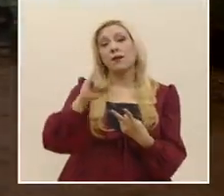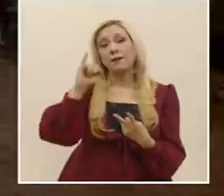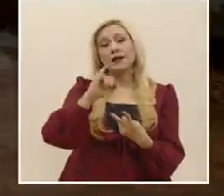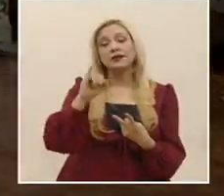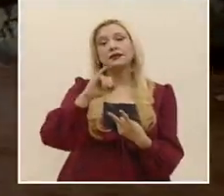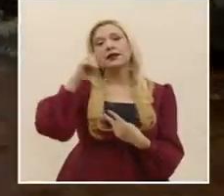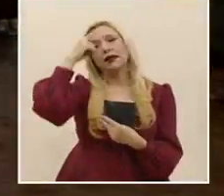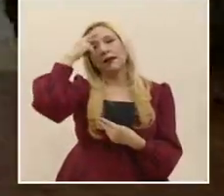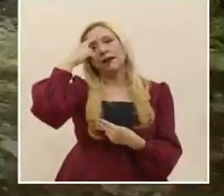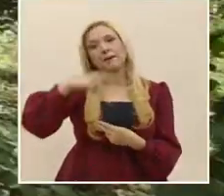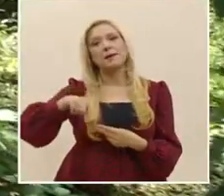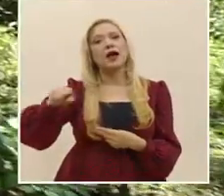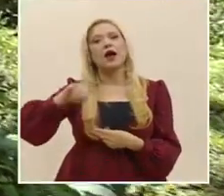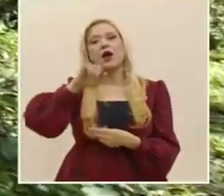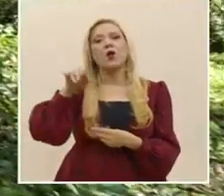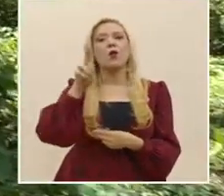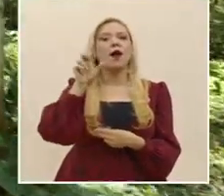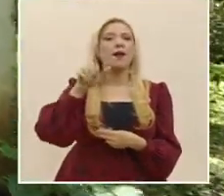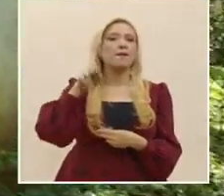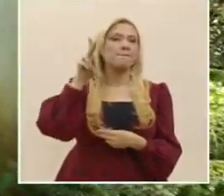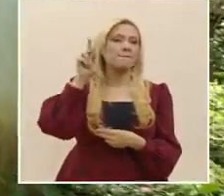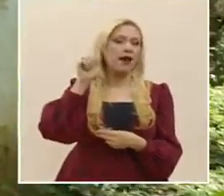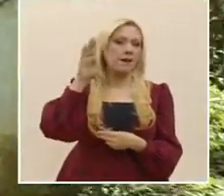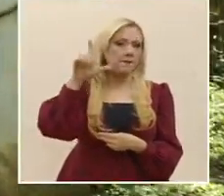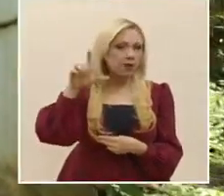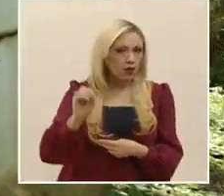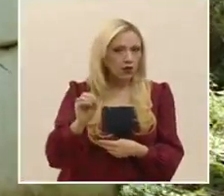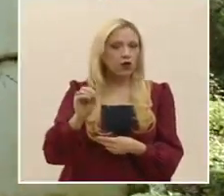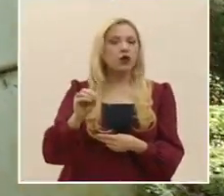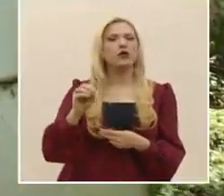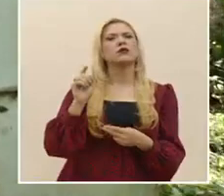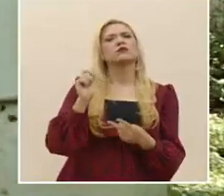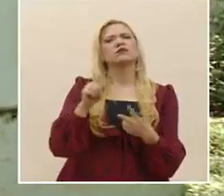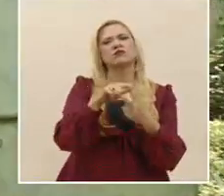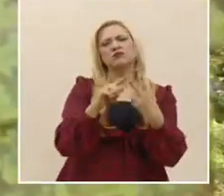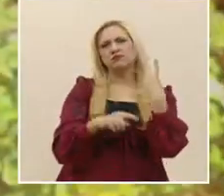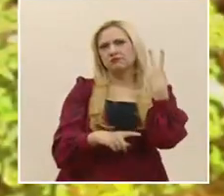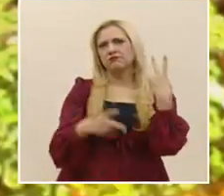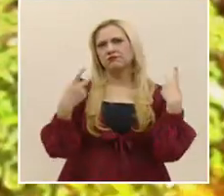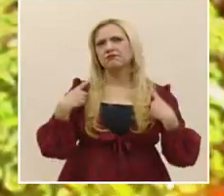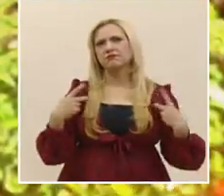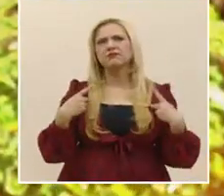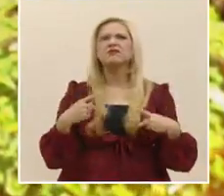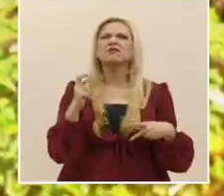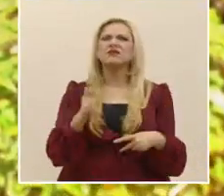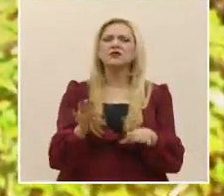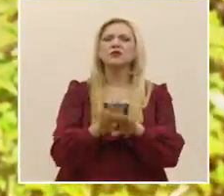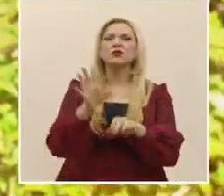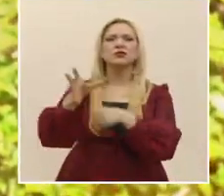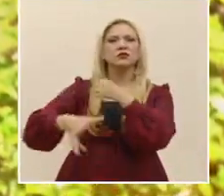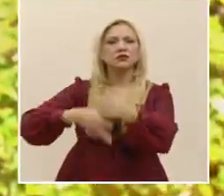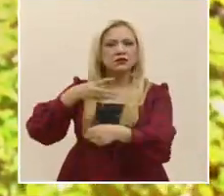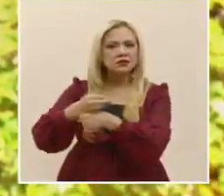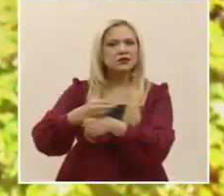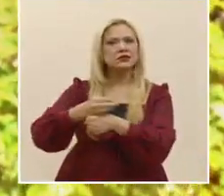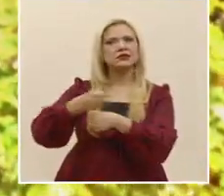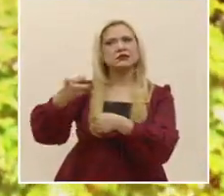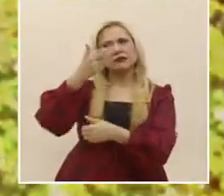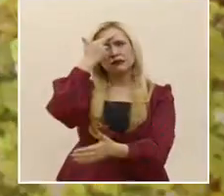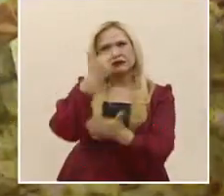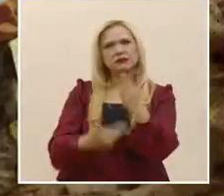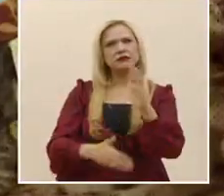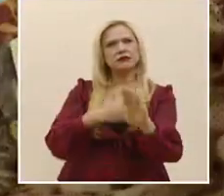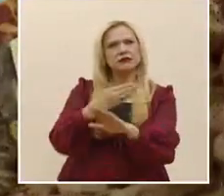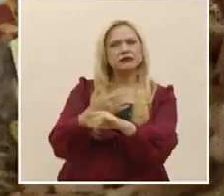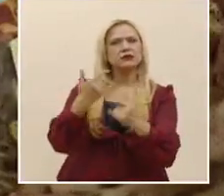se presenta el caso de Juan Pablo Salazar Rivera Suárez Cauca. Recuerde que Camino a la Reparación es un documental que narra la